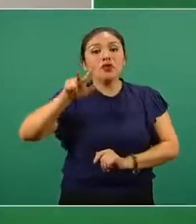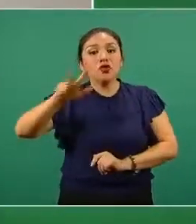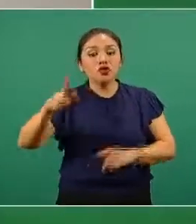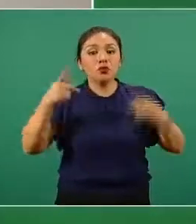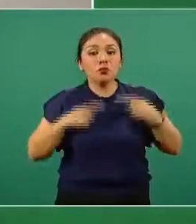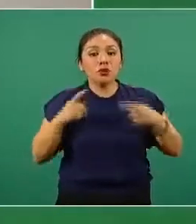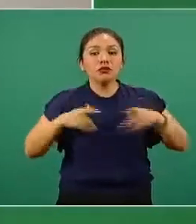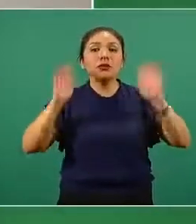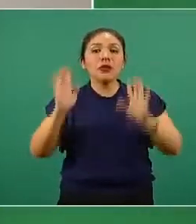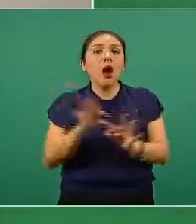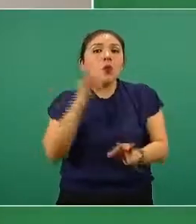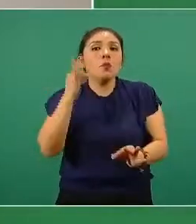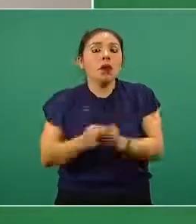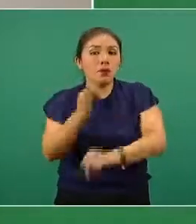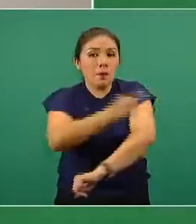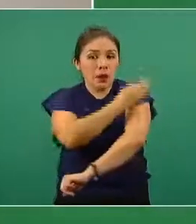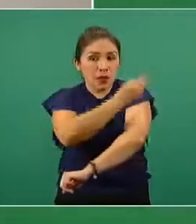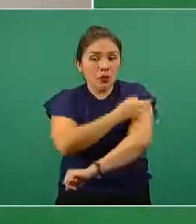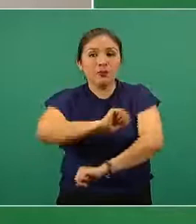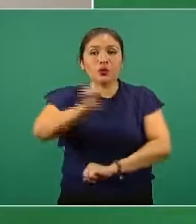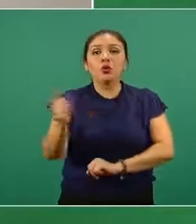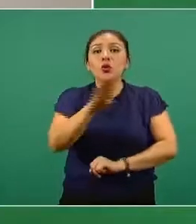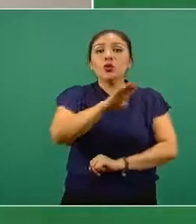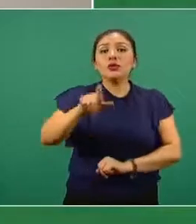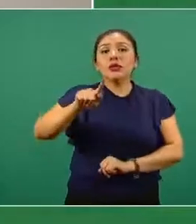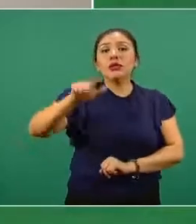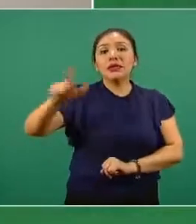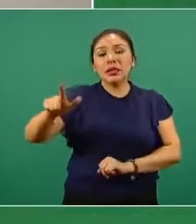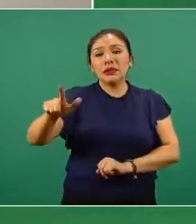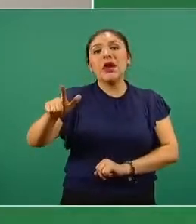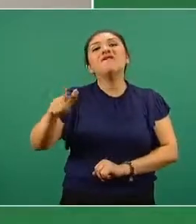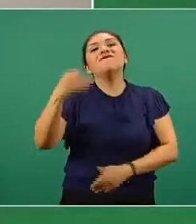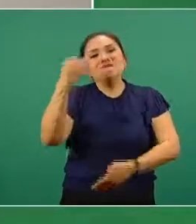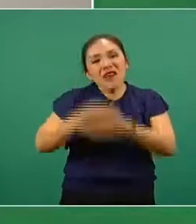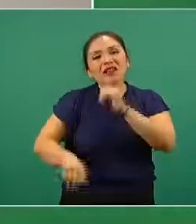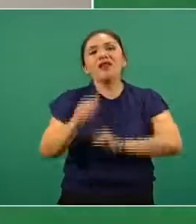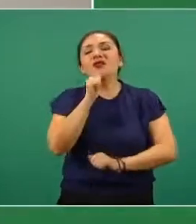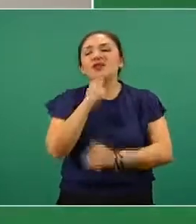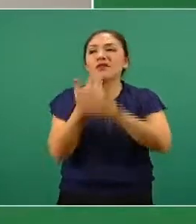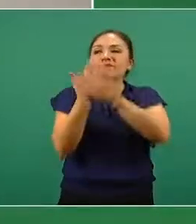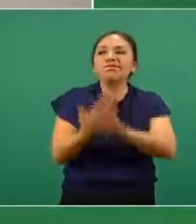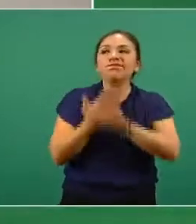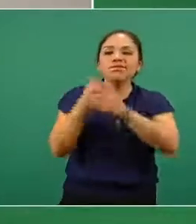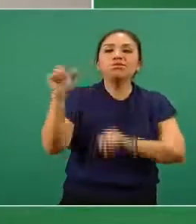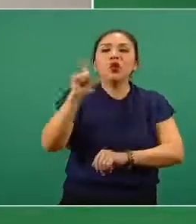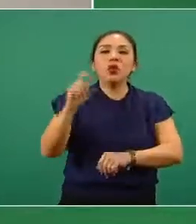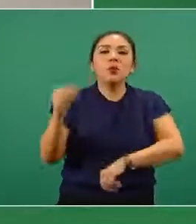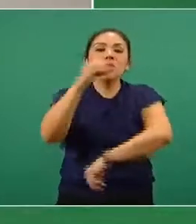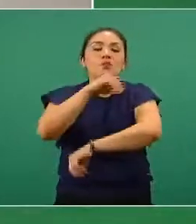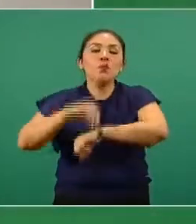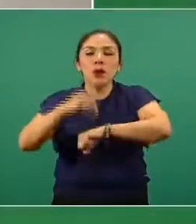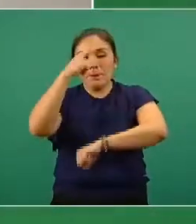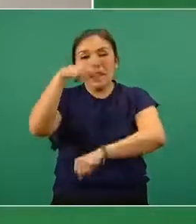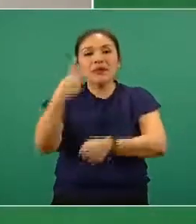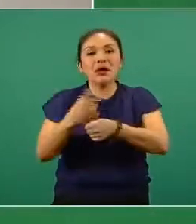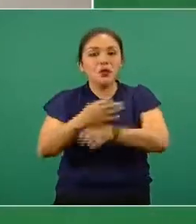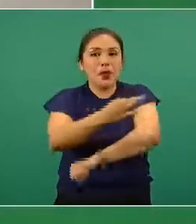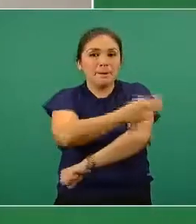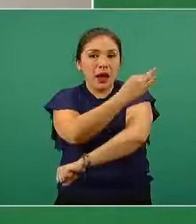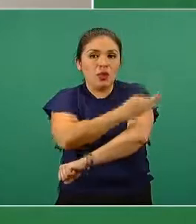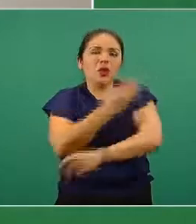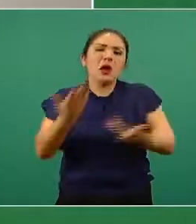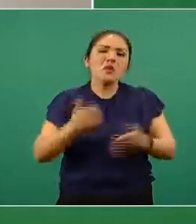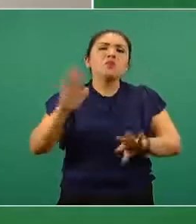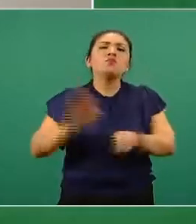808.028 cuentan con un esquema completo y 977 aún estarían en espera de aplicarse su segunda dosis